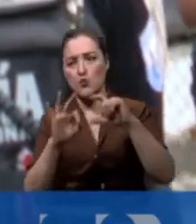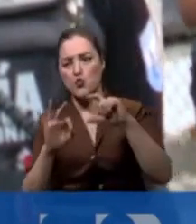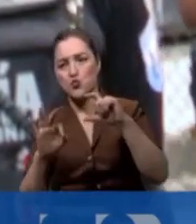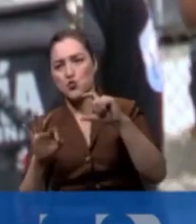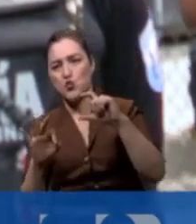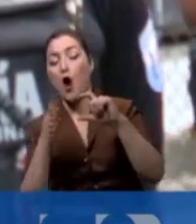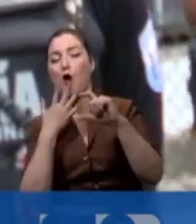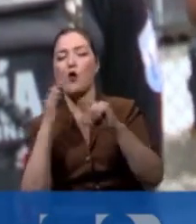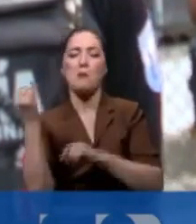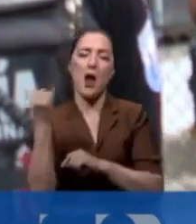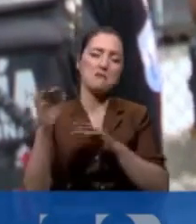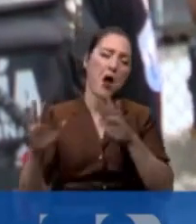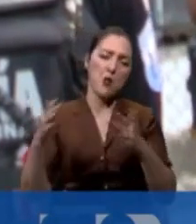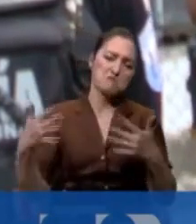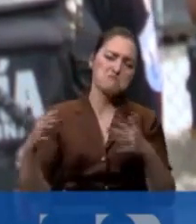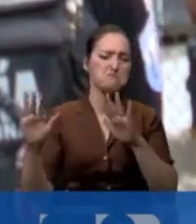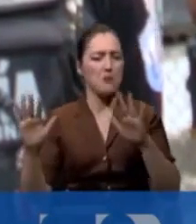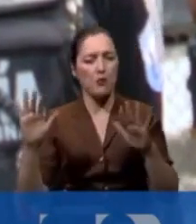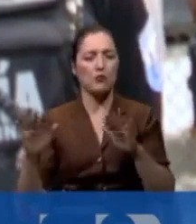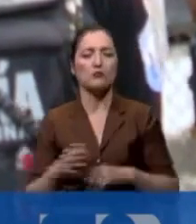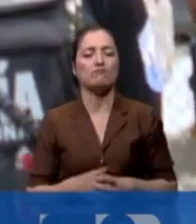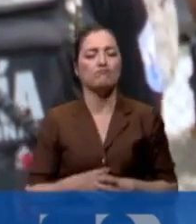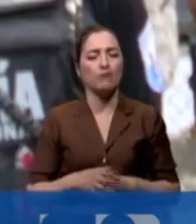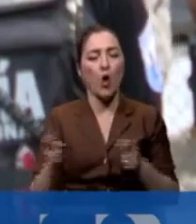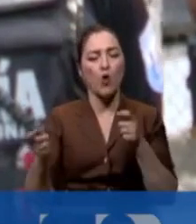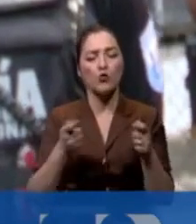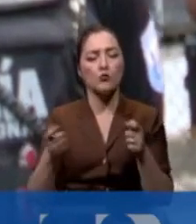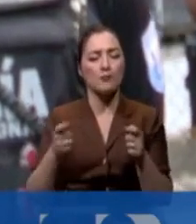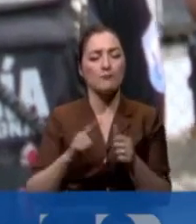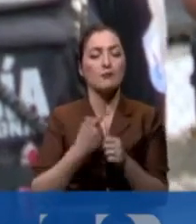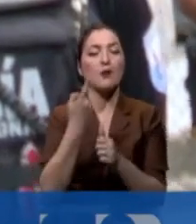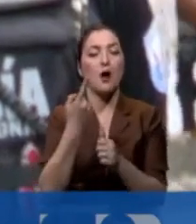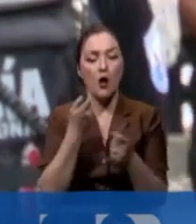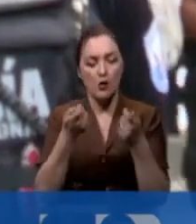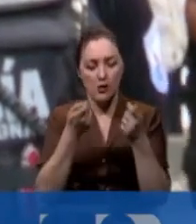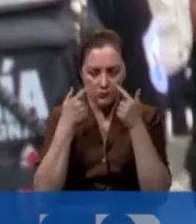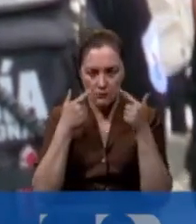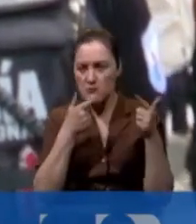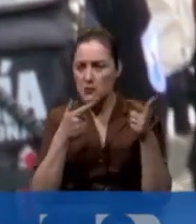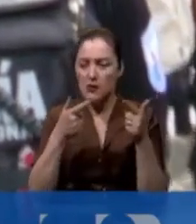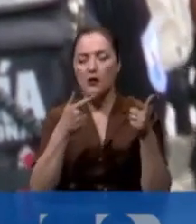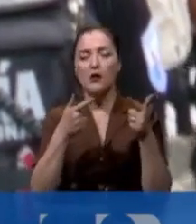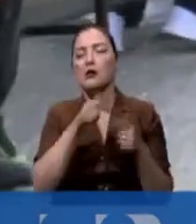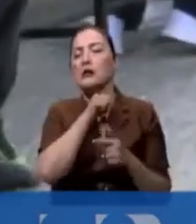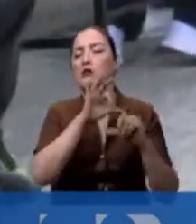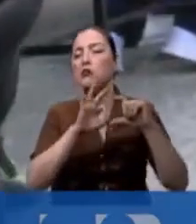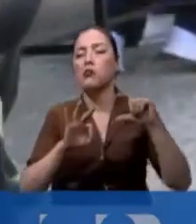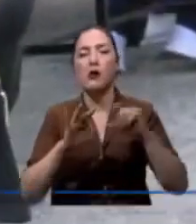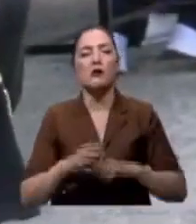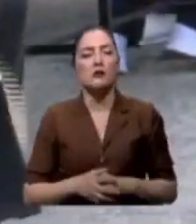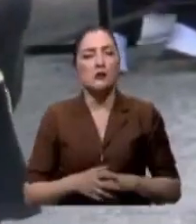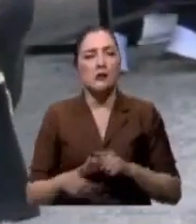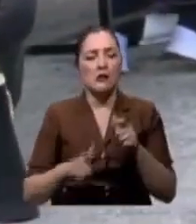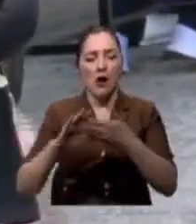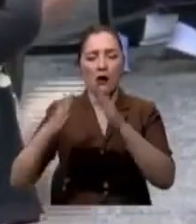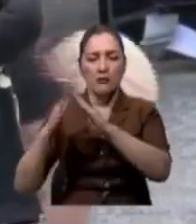dentro del sistema operativo del CMI, que se encuentra entre los primeros con un índice delictivo bajo. Los vecinos del sector